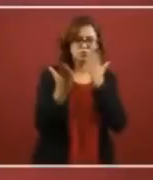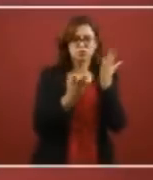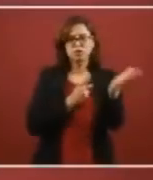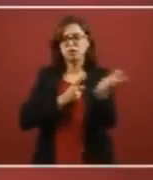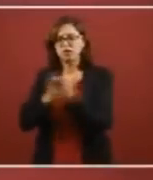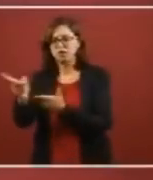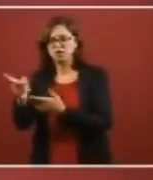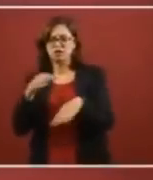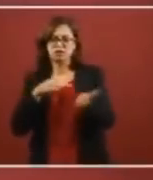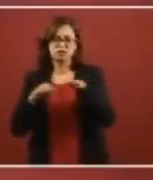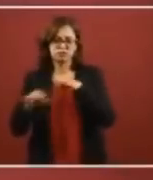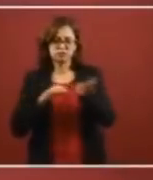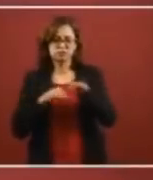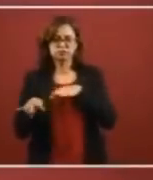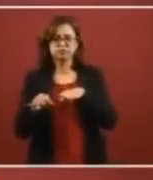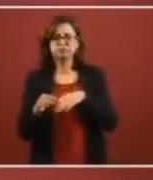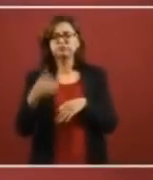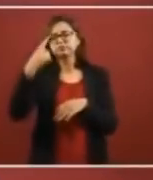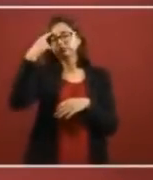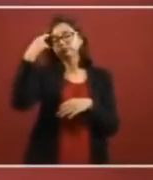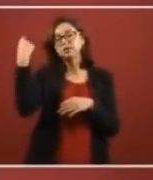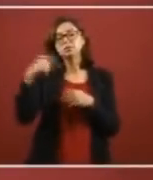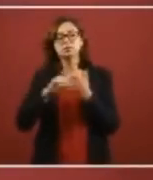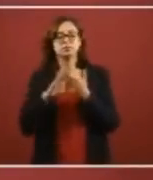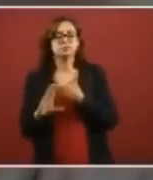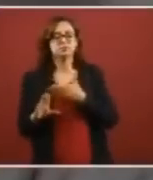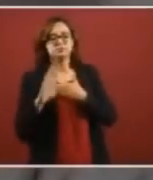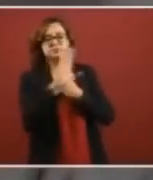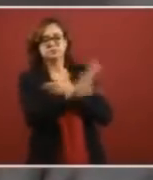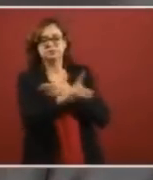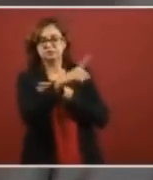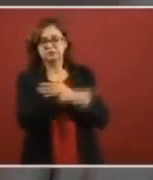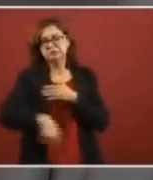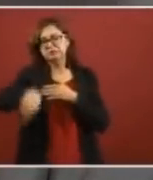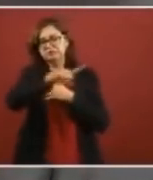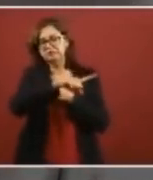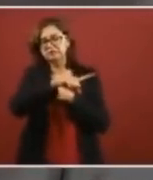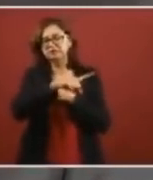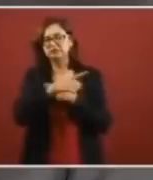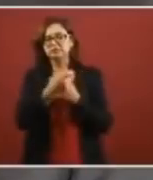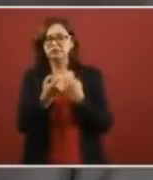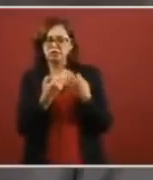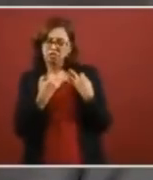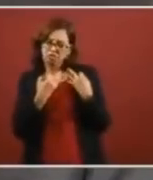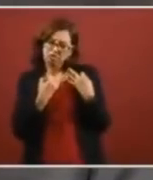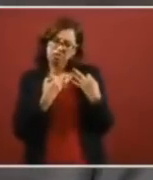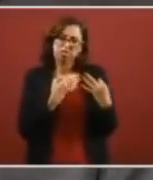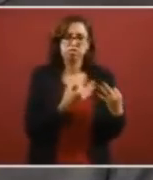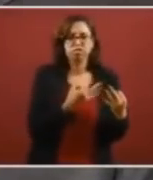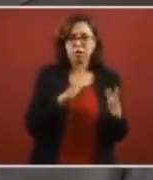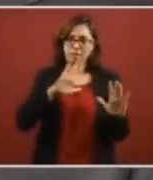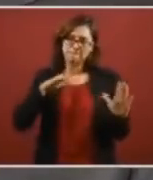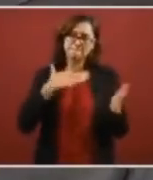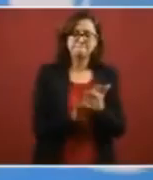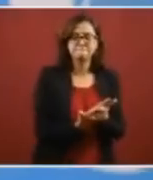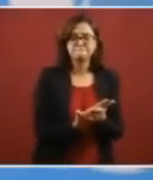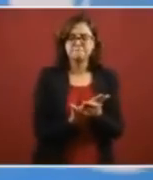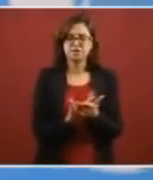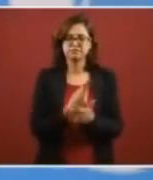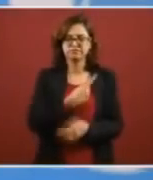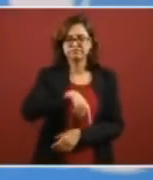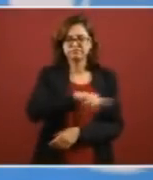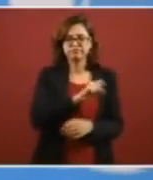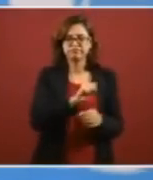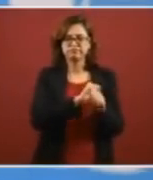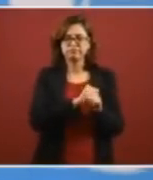derecho al trabajo, para alejarlos de la tentación, que no sean enganchados por la